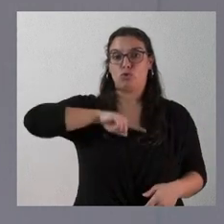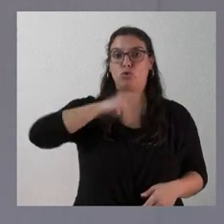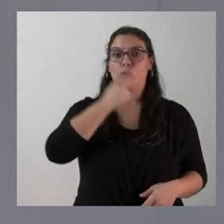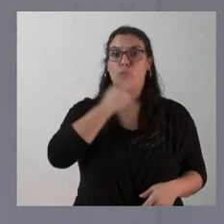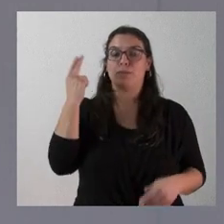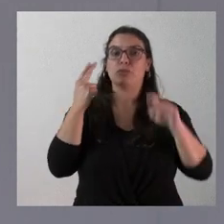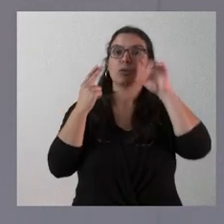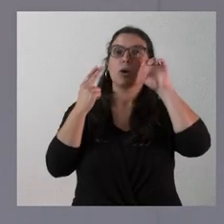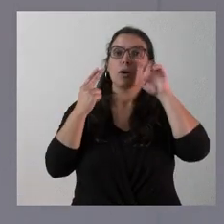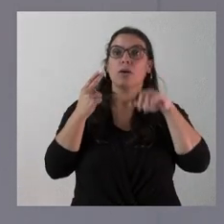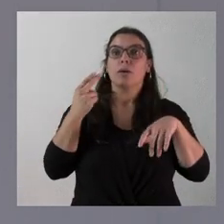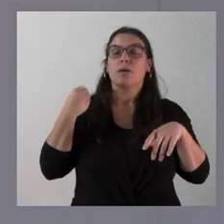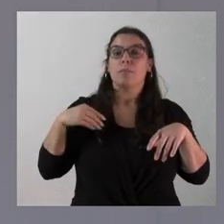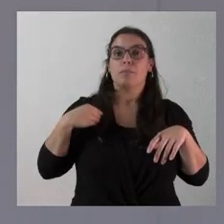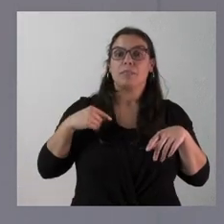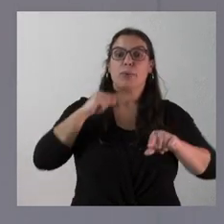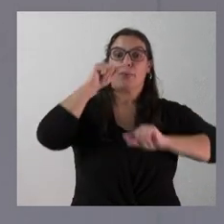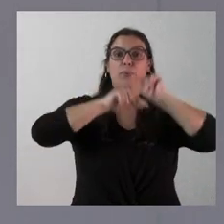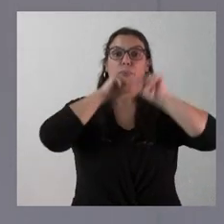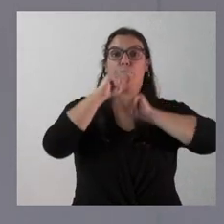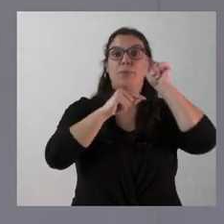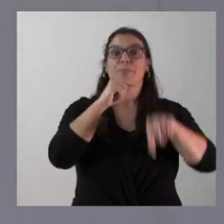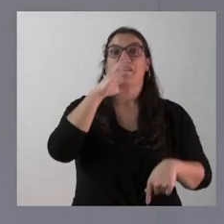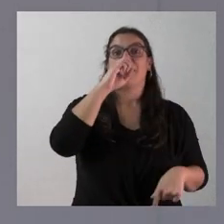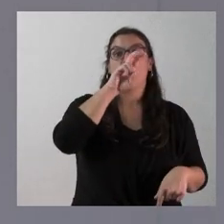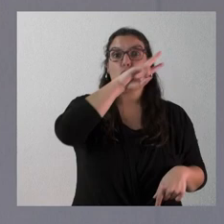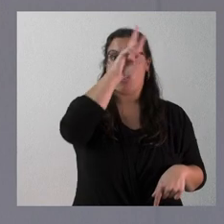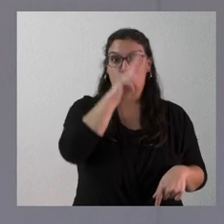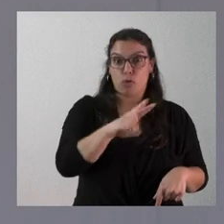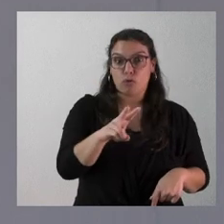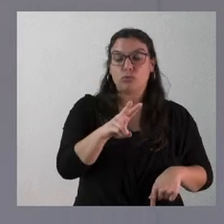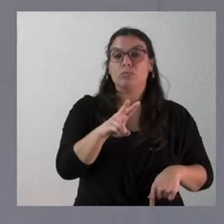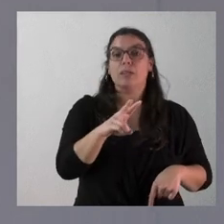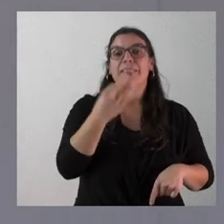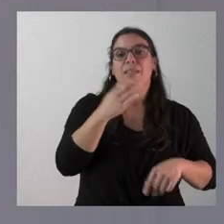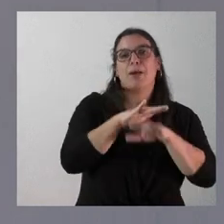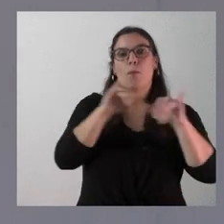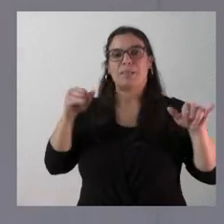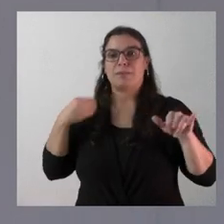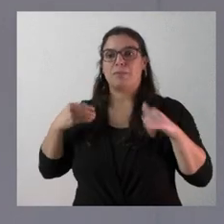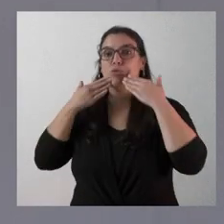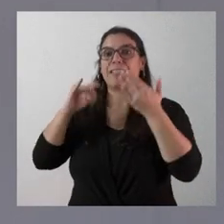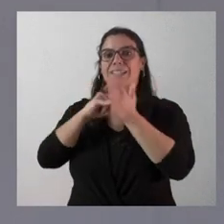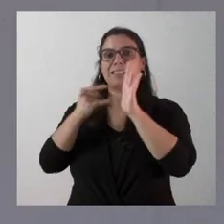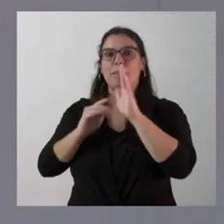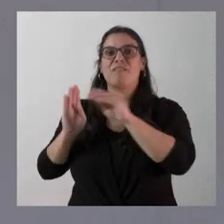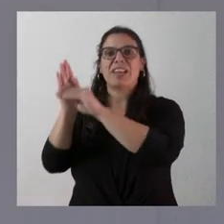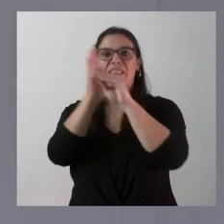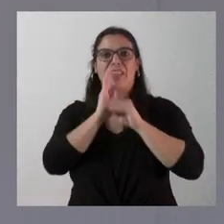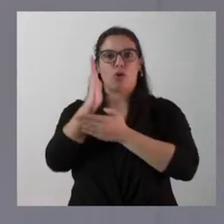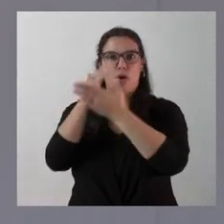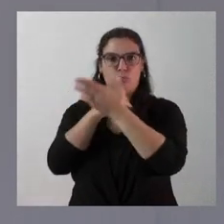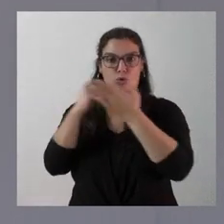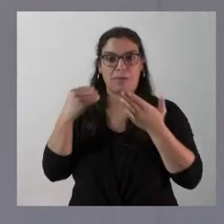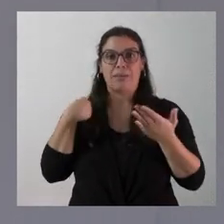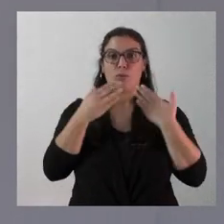el punto de vista del Sumidero de CO2 que tiene que ser compensado de una u otra forma a través del sistema de financiación autonómica lo decimos ahí que está firmado en el